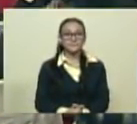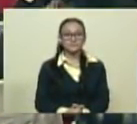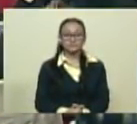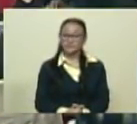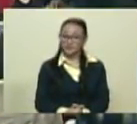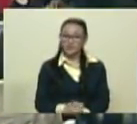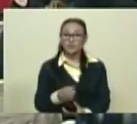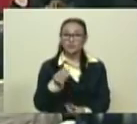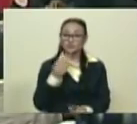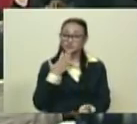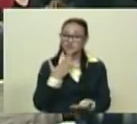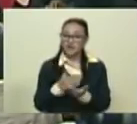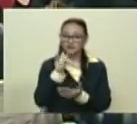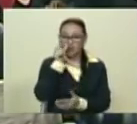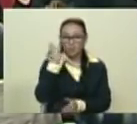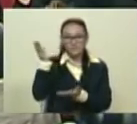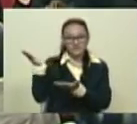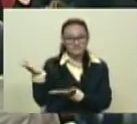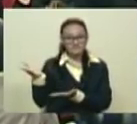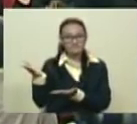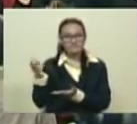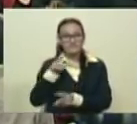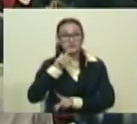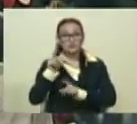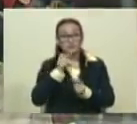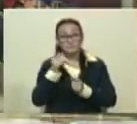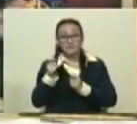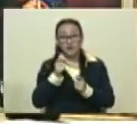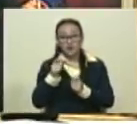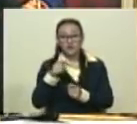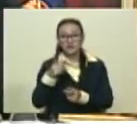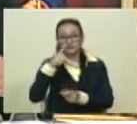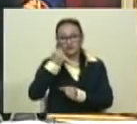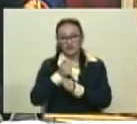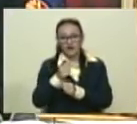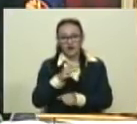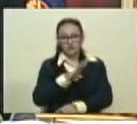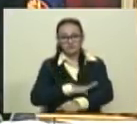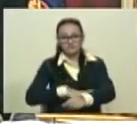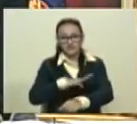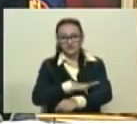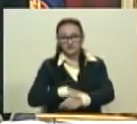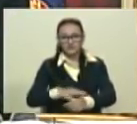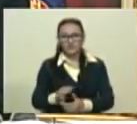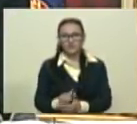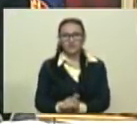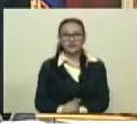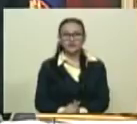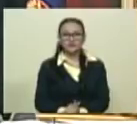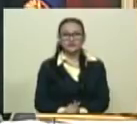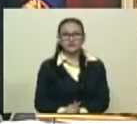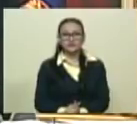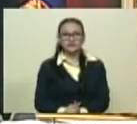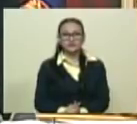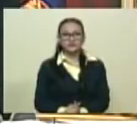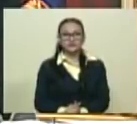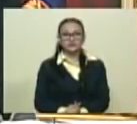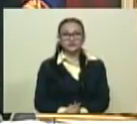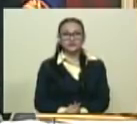Muchas gracias a Andy Robinson, ¿no? Periodista catalán, ¿no? Ah, estadounidense.